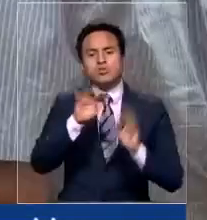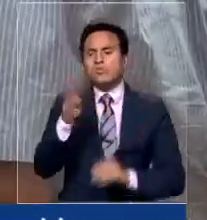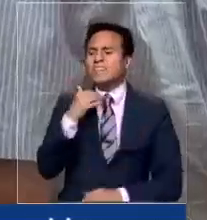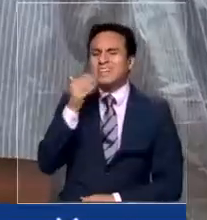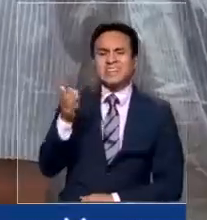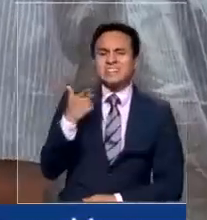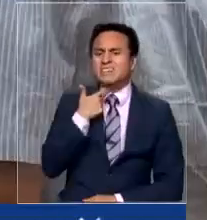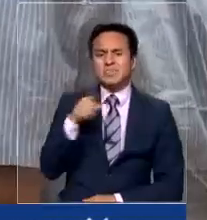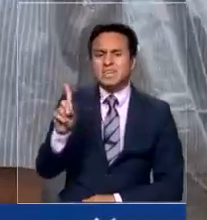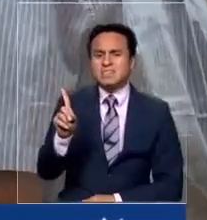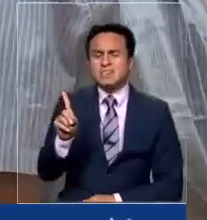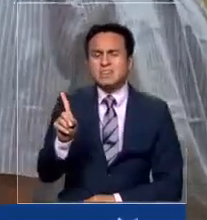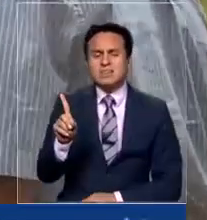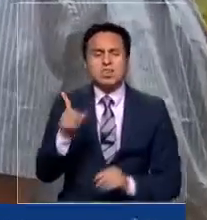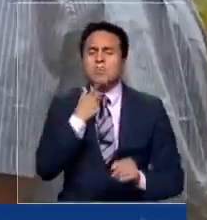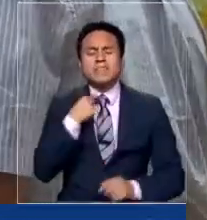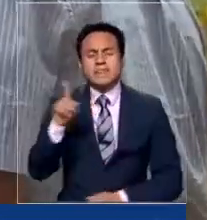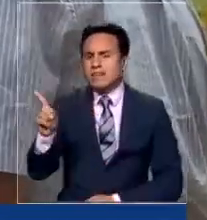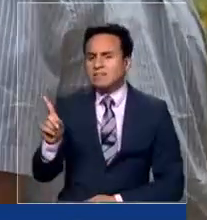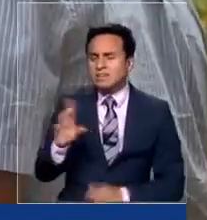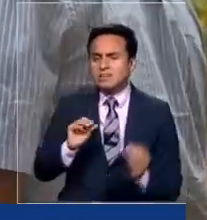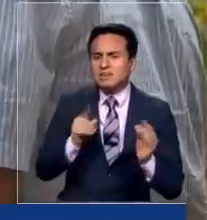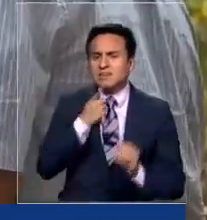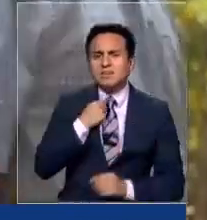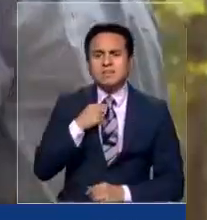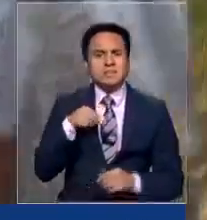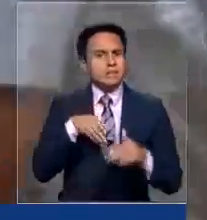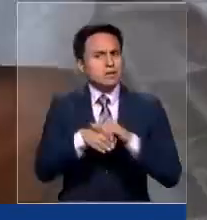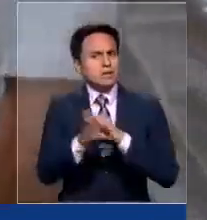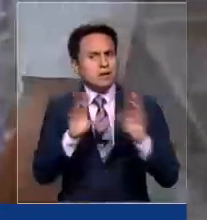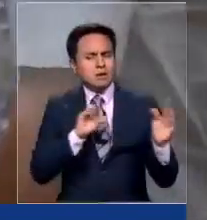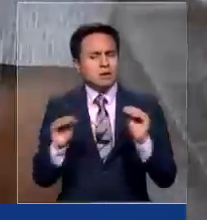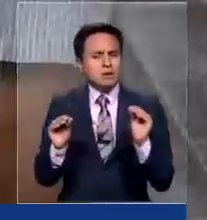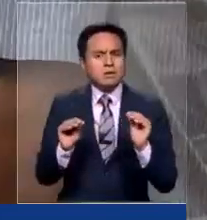nos indica que me interesa en el acceso